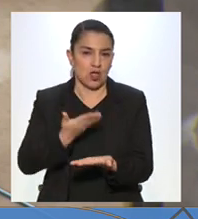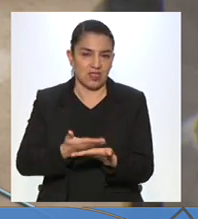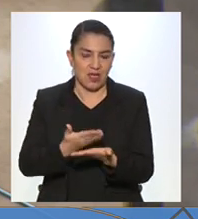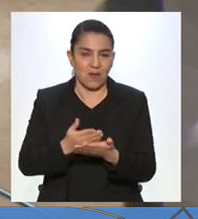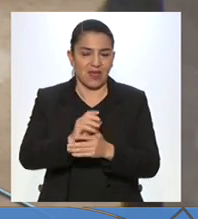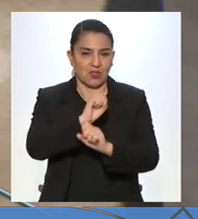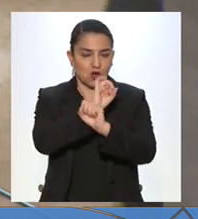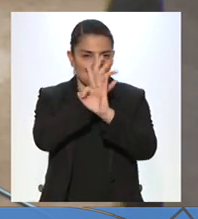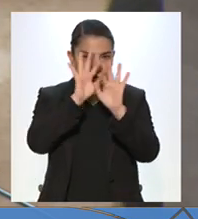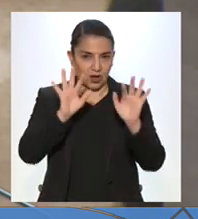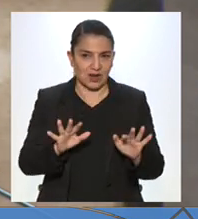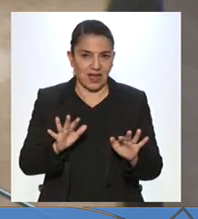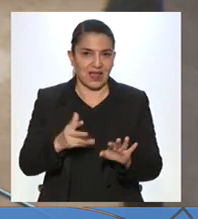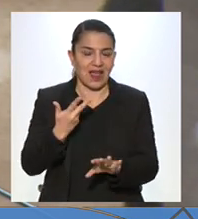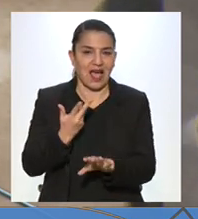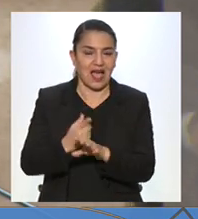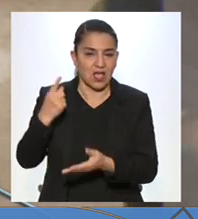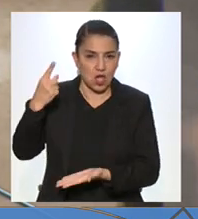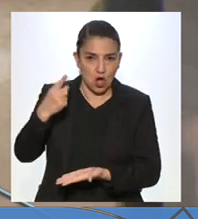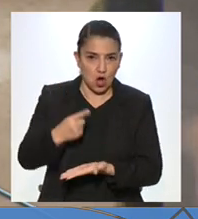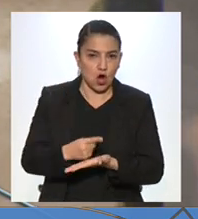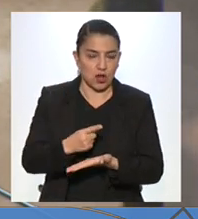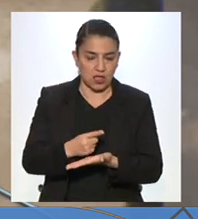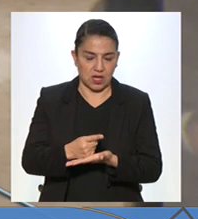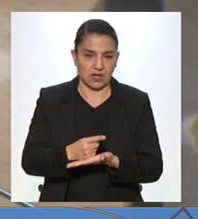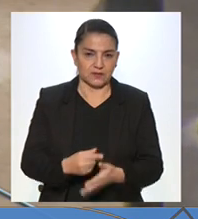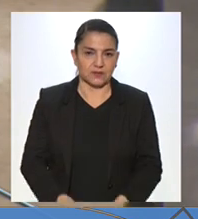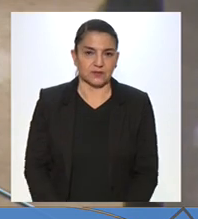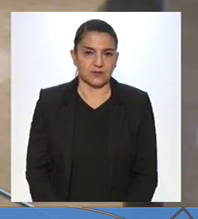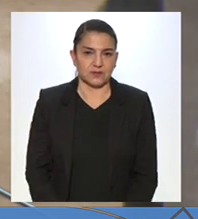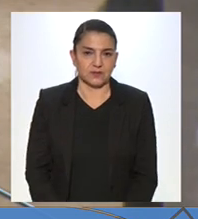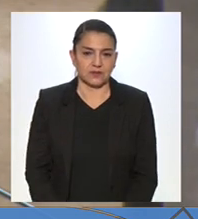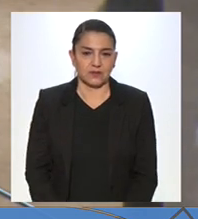claro y he dado unos órdenes de magnitud para esto.